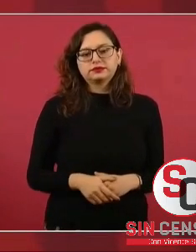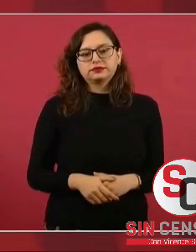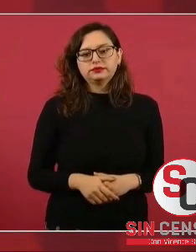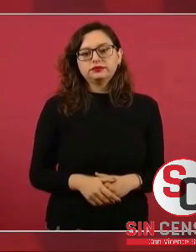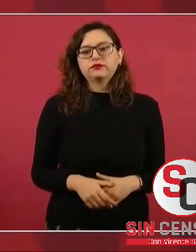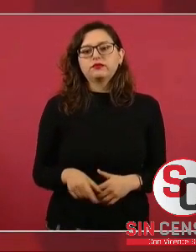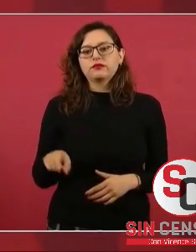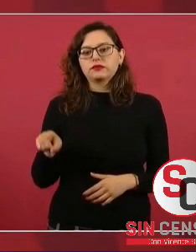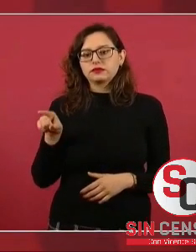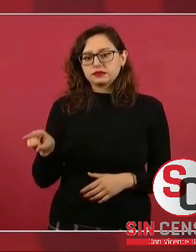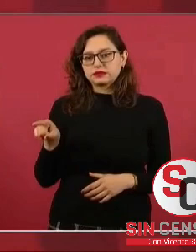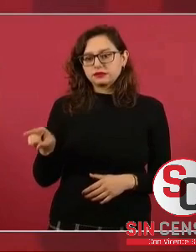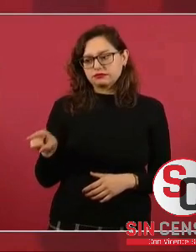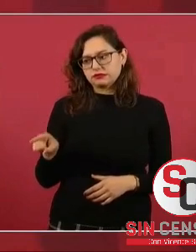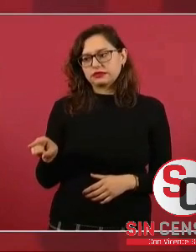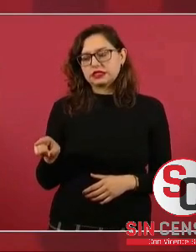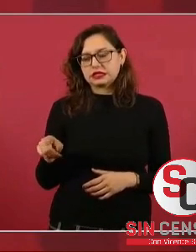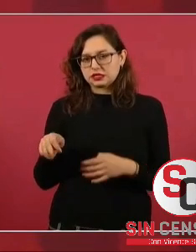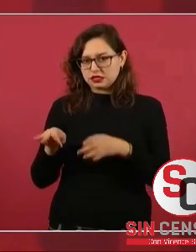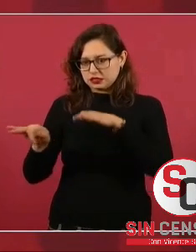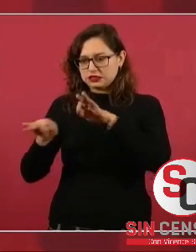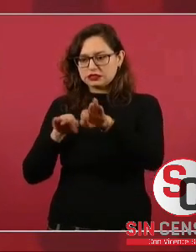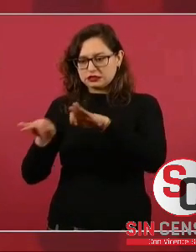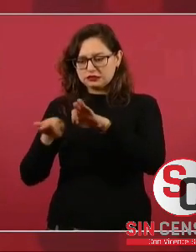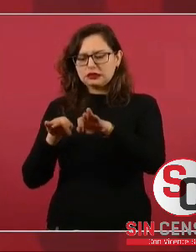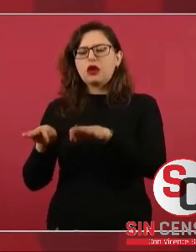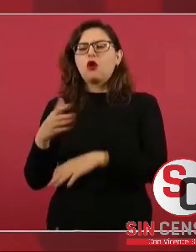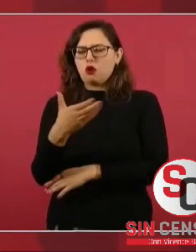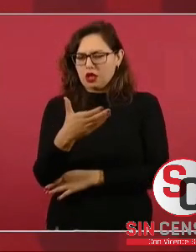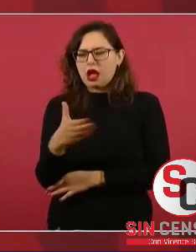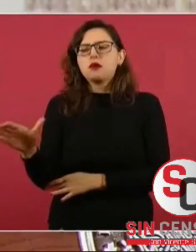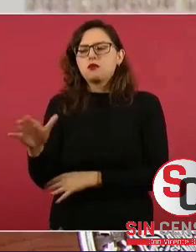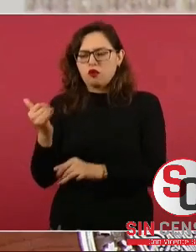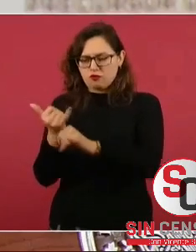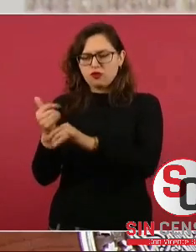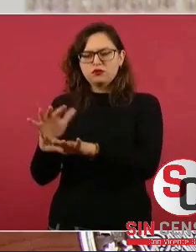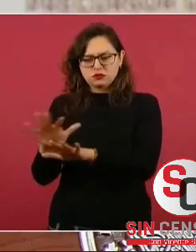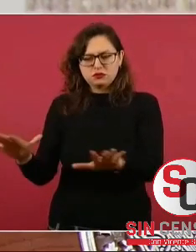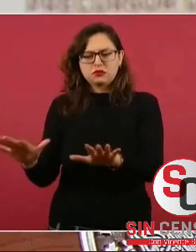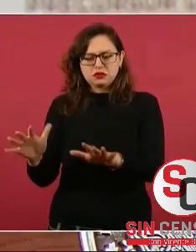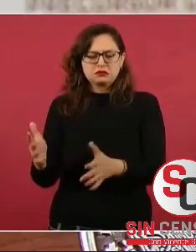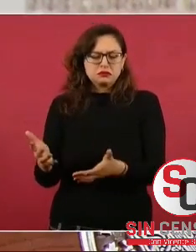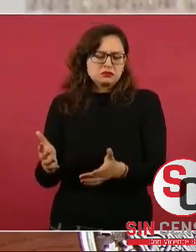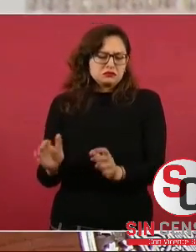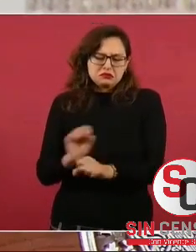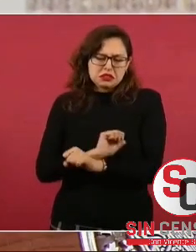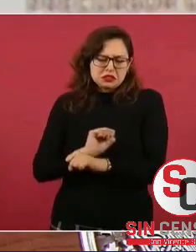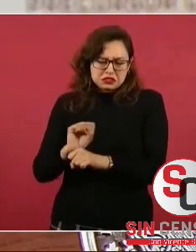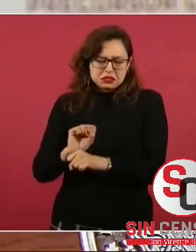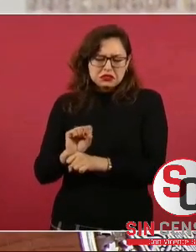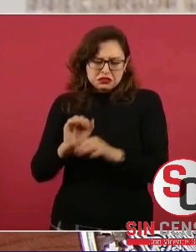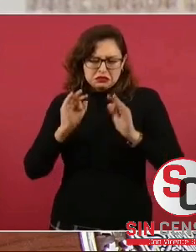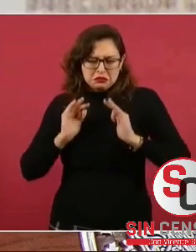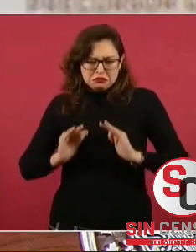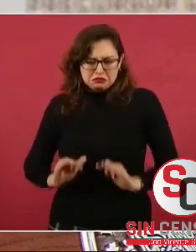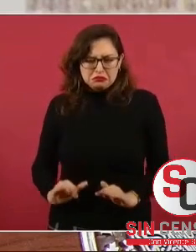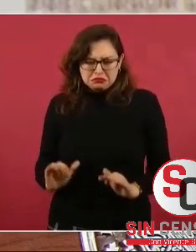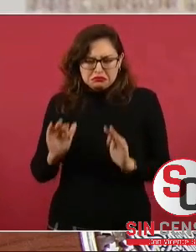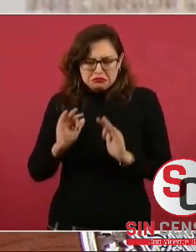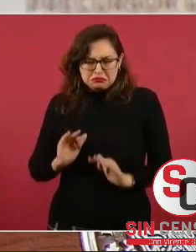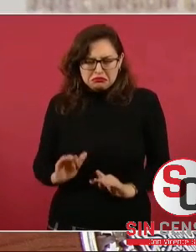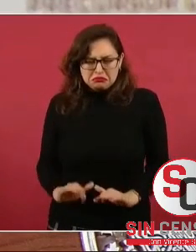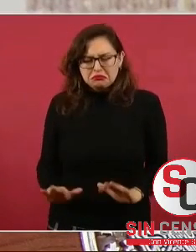él cubría información o daba información sobre